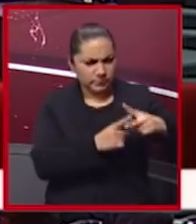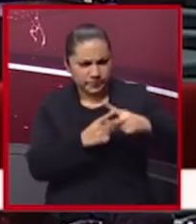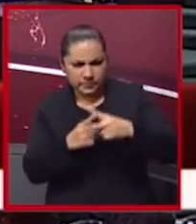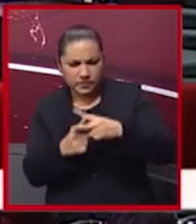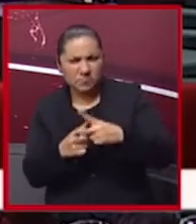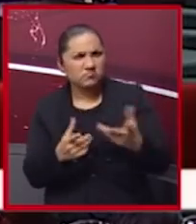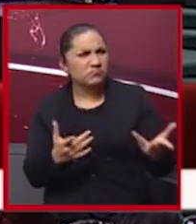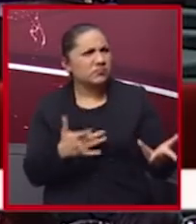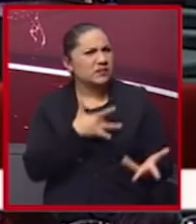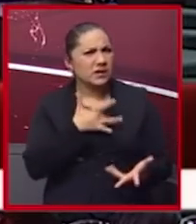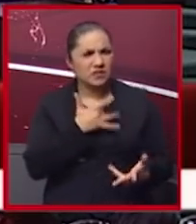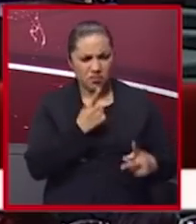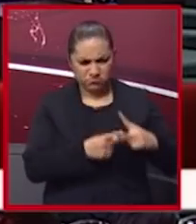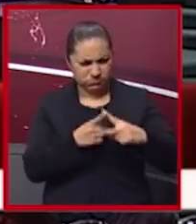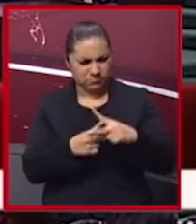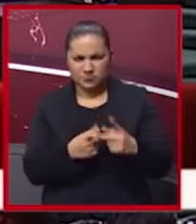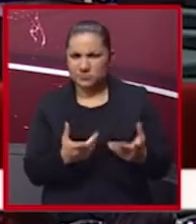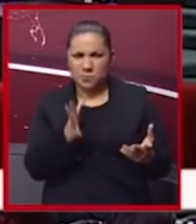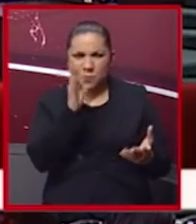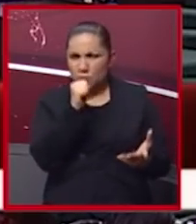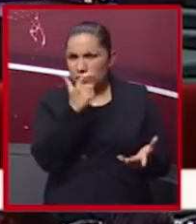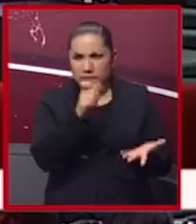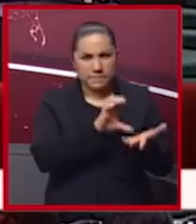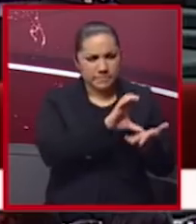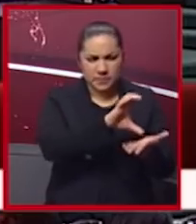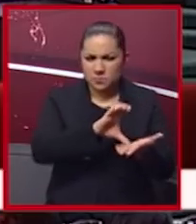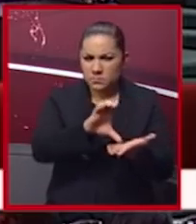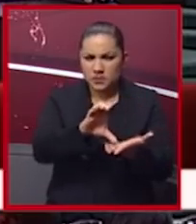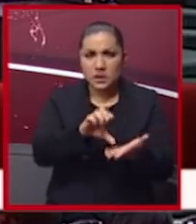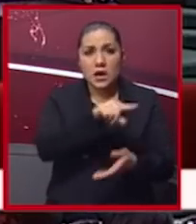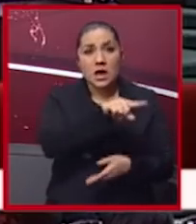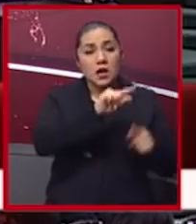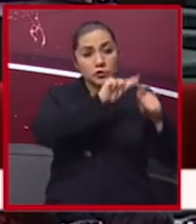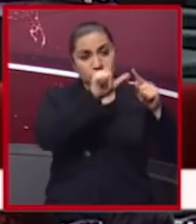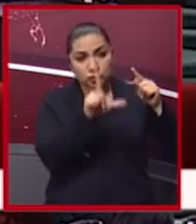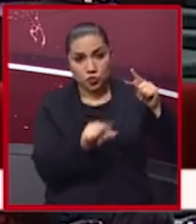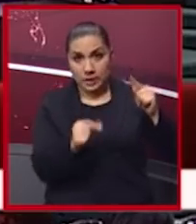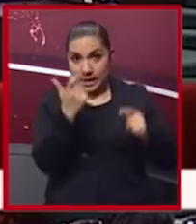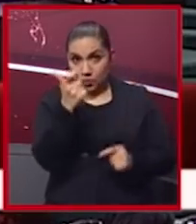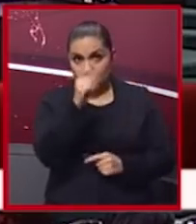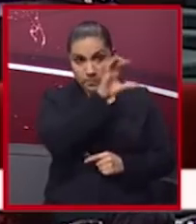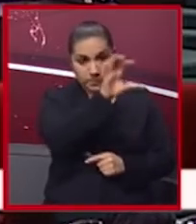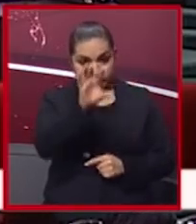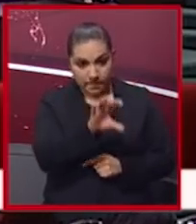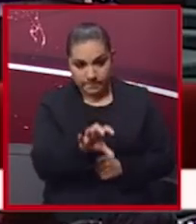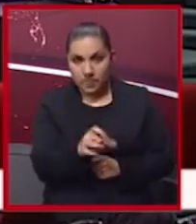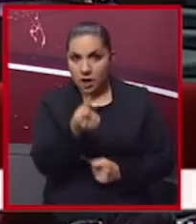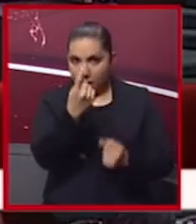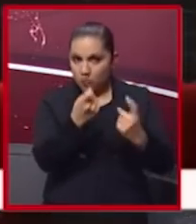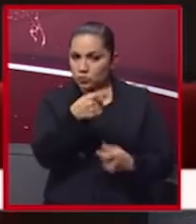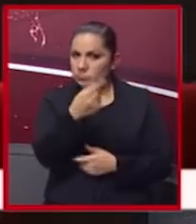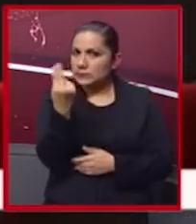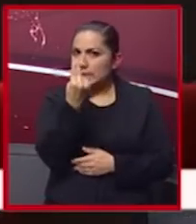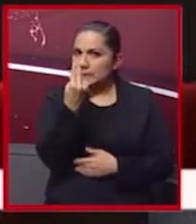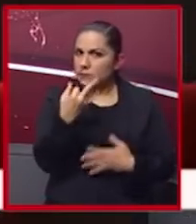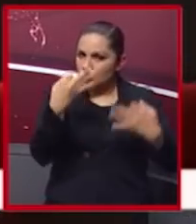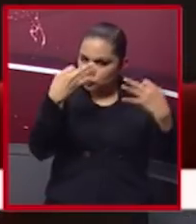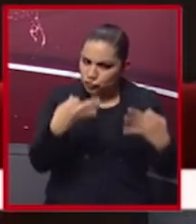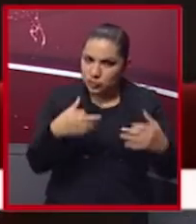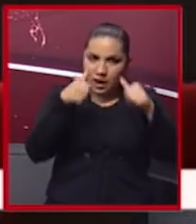Expresó que las zonas económicas especiales refieren de una atención específica.